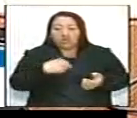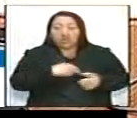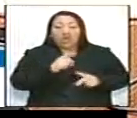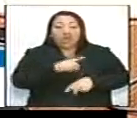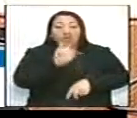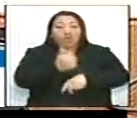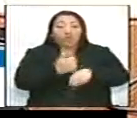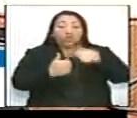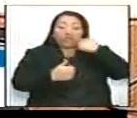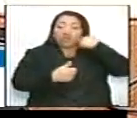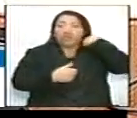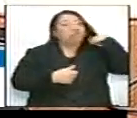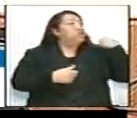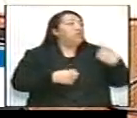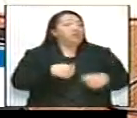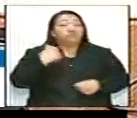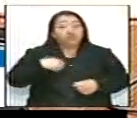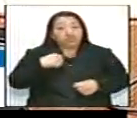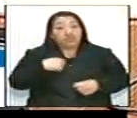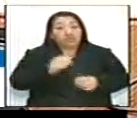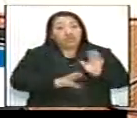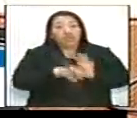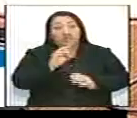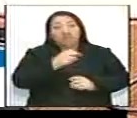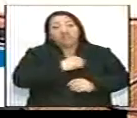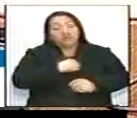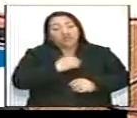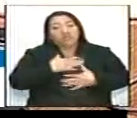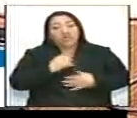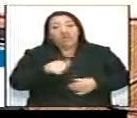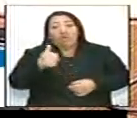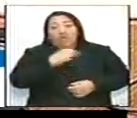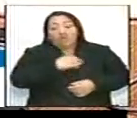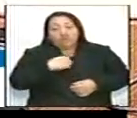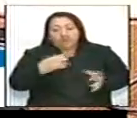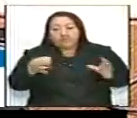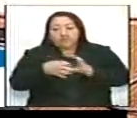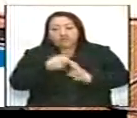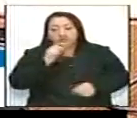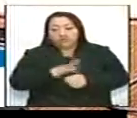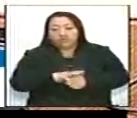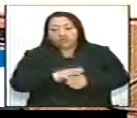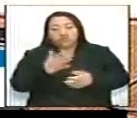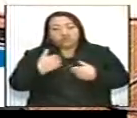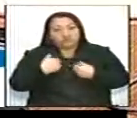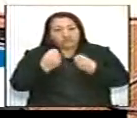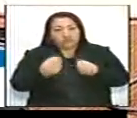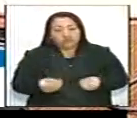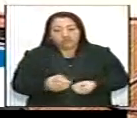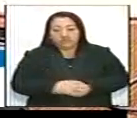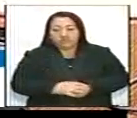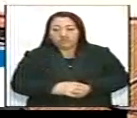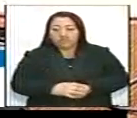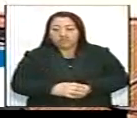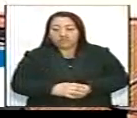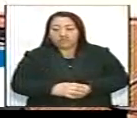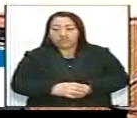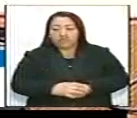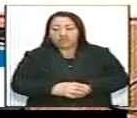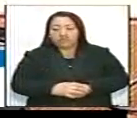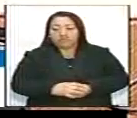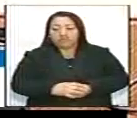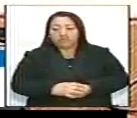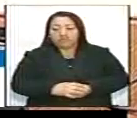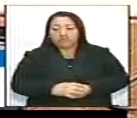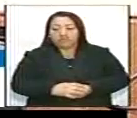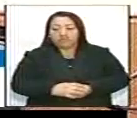autoridades locales elegidas y el Ministerio de Salud y otros ministerios estamos comprometidos. Eso de mi parte para contextualizar la situación. Muchas